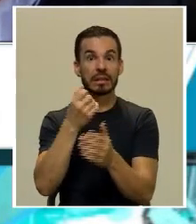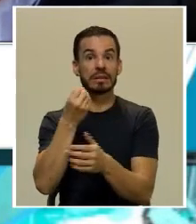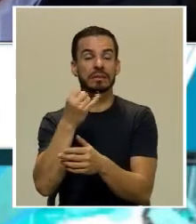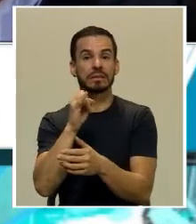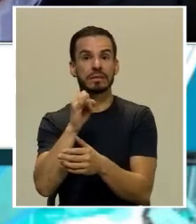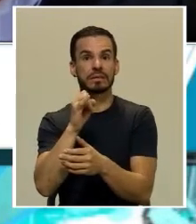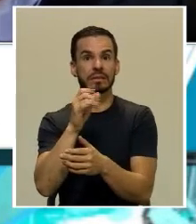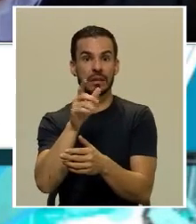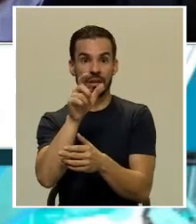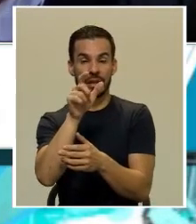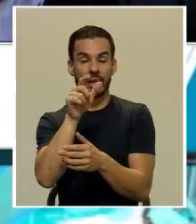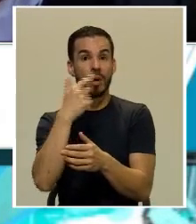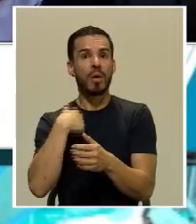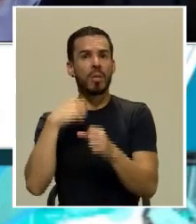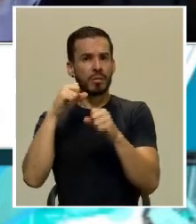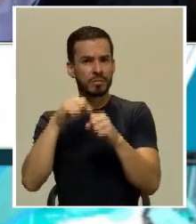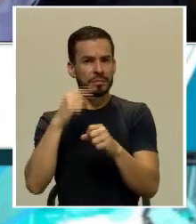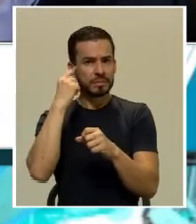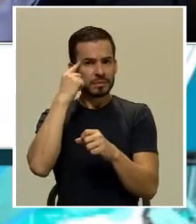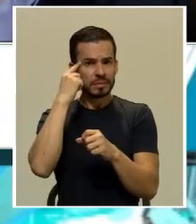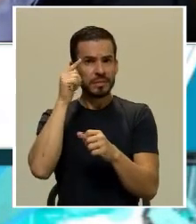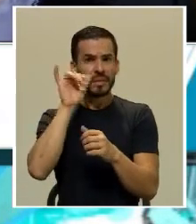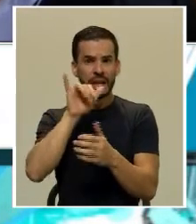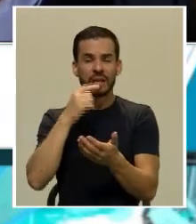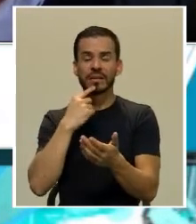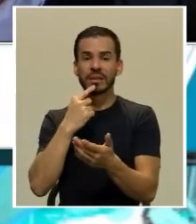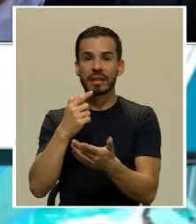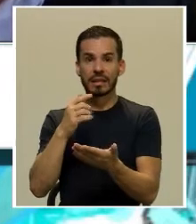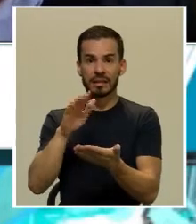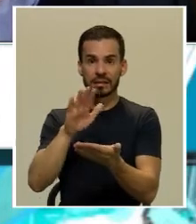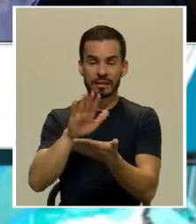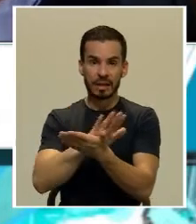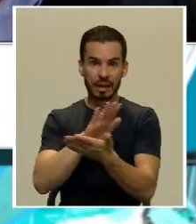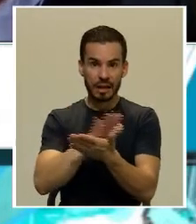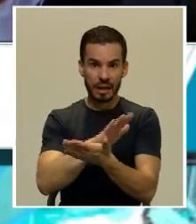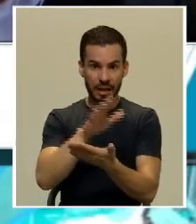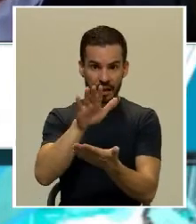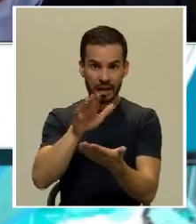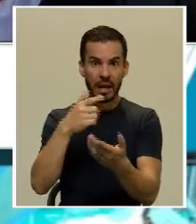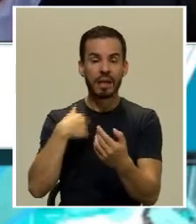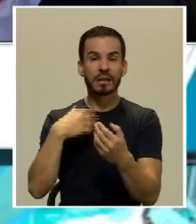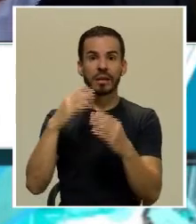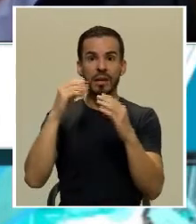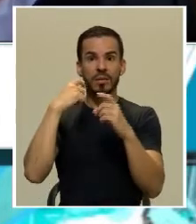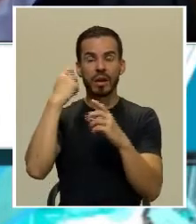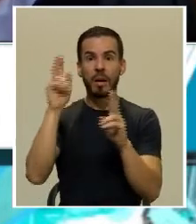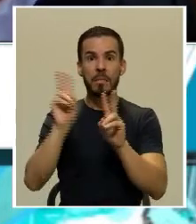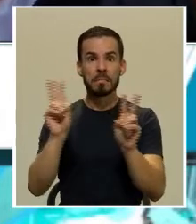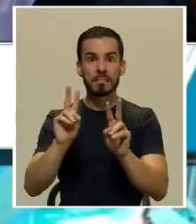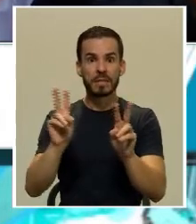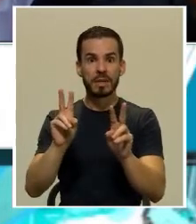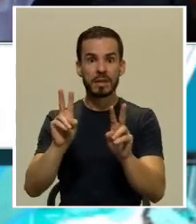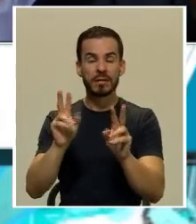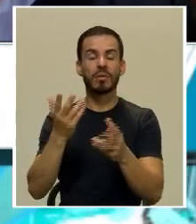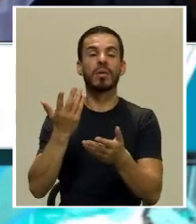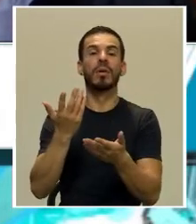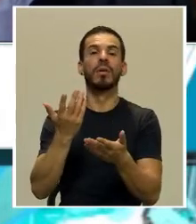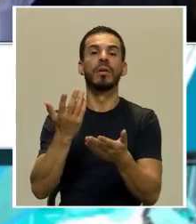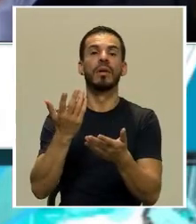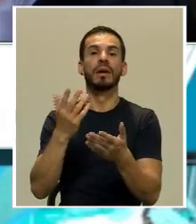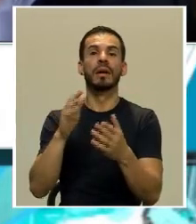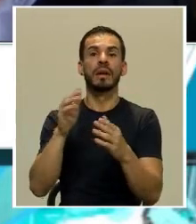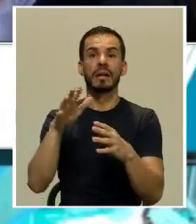si, Ernesto, si podemos pensar que eso es lo que se dice en actas, en una transmisión en vivo,